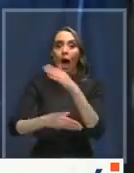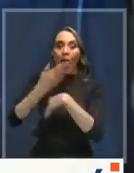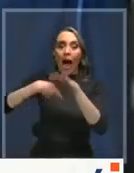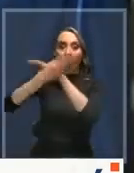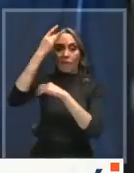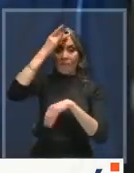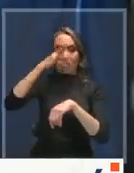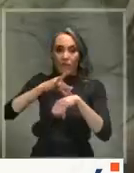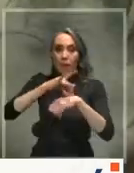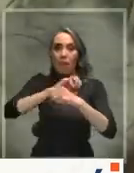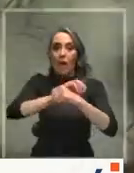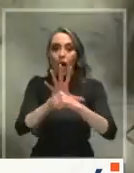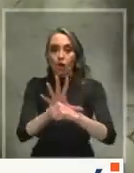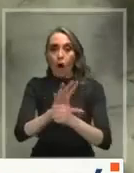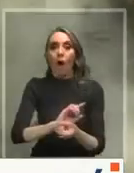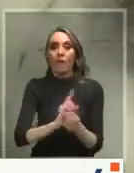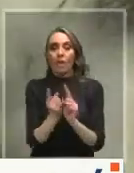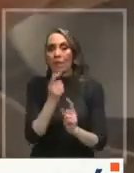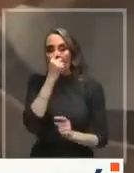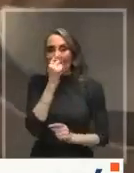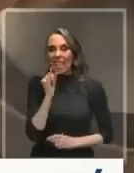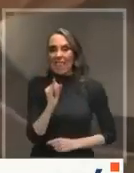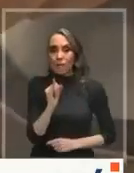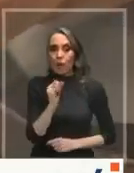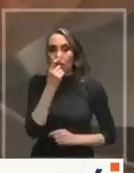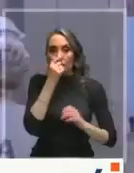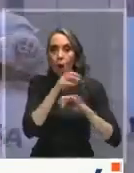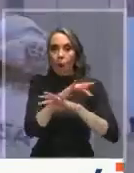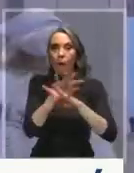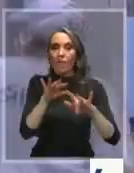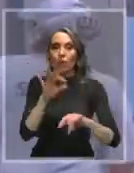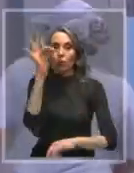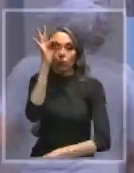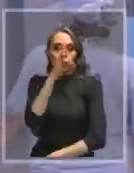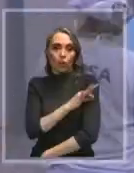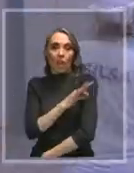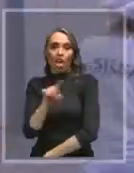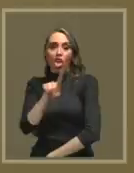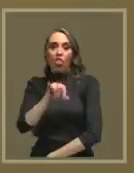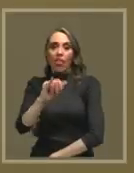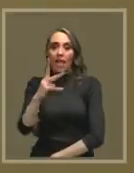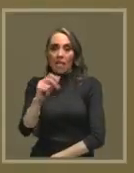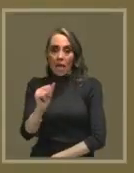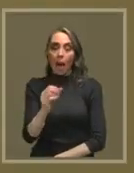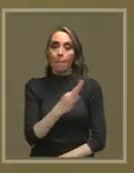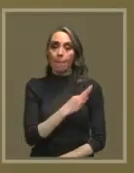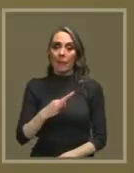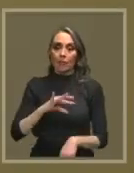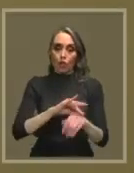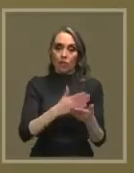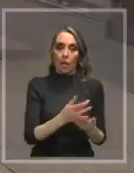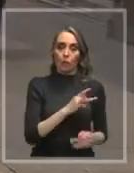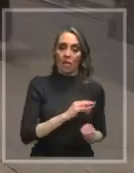como el COVID-19, influenza y virus Zika. Al cierre de esta nota, el Ministerio de Salud de Chile